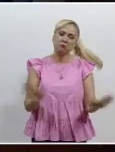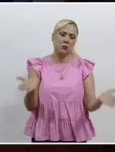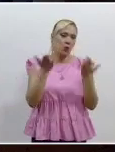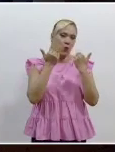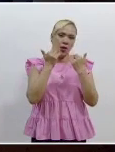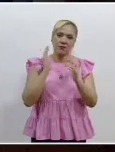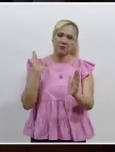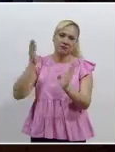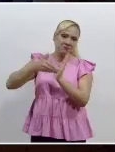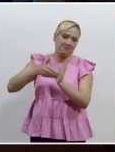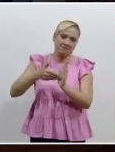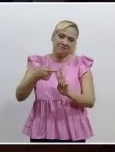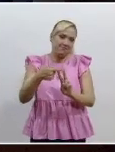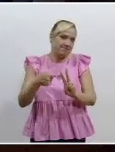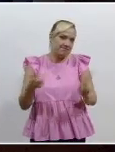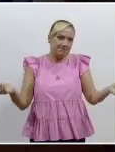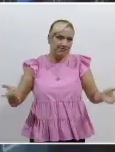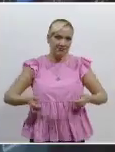acreditar infracción alguna.